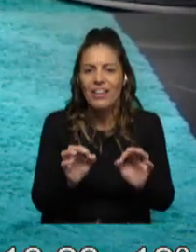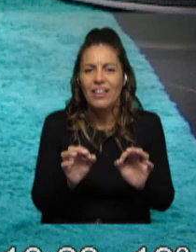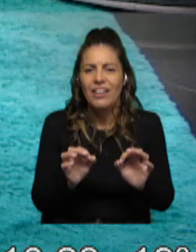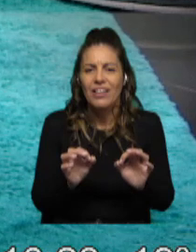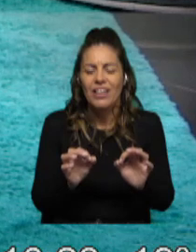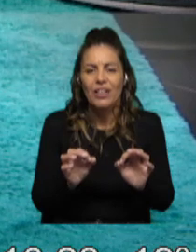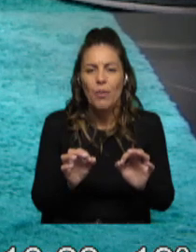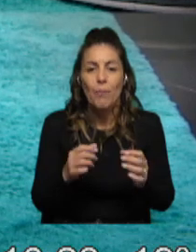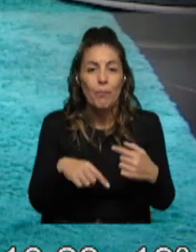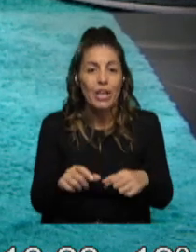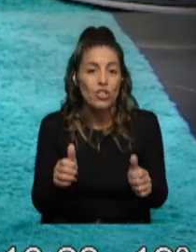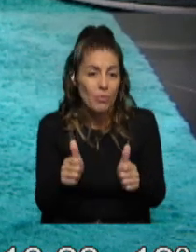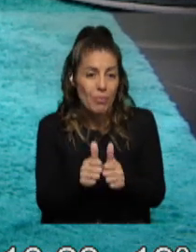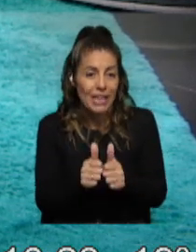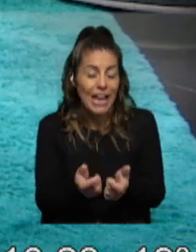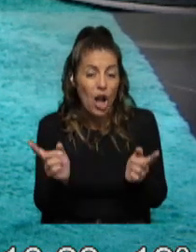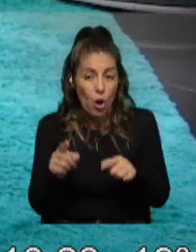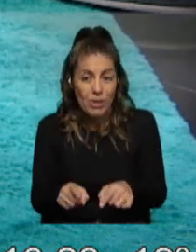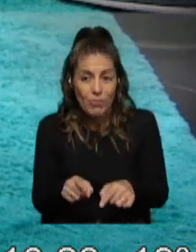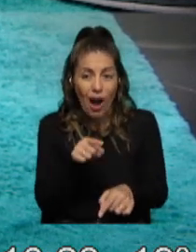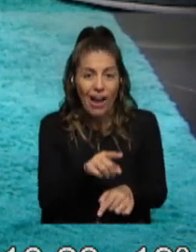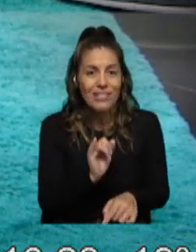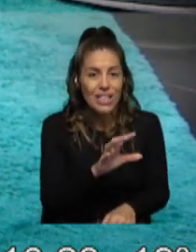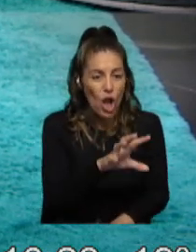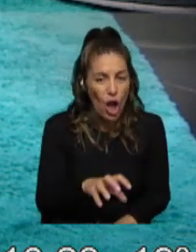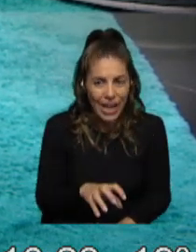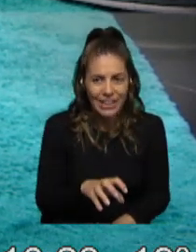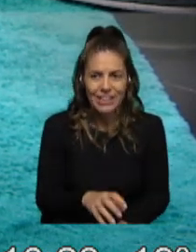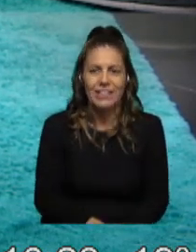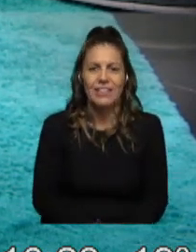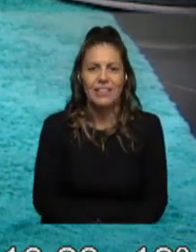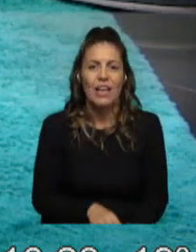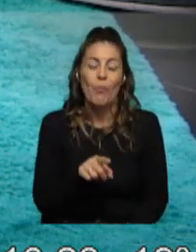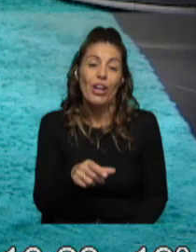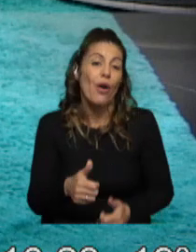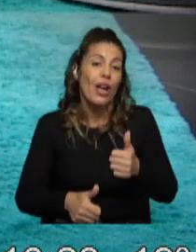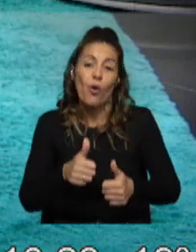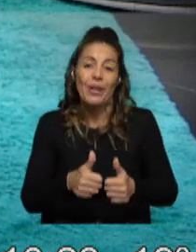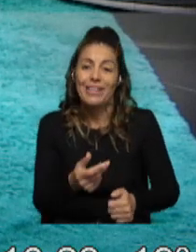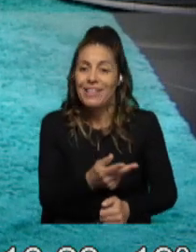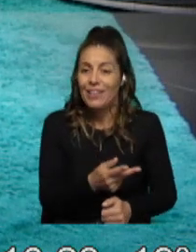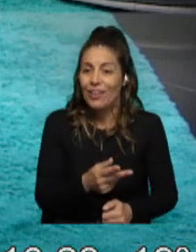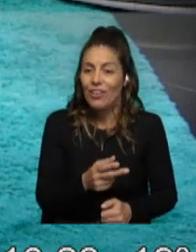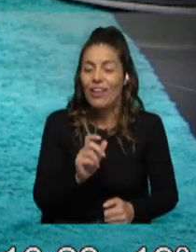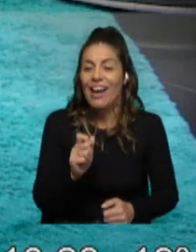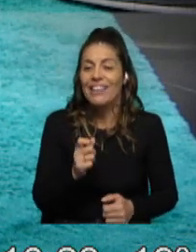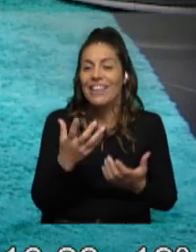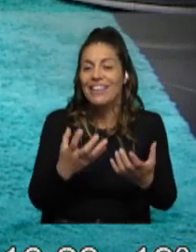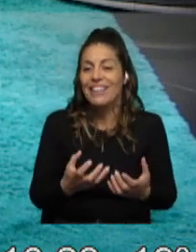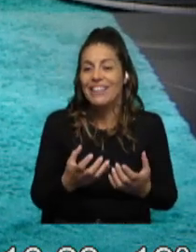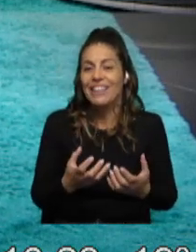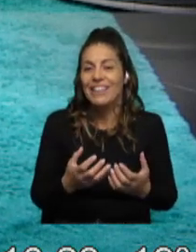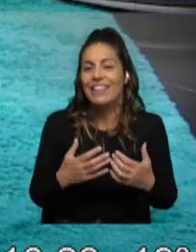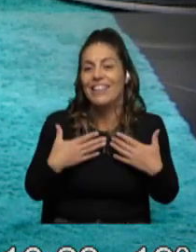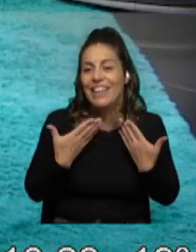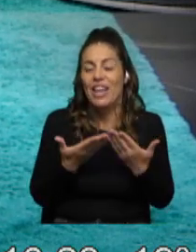pocos amigos. Pero si mi pareja le hace lo mismo, intenta arañarlo. Y bueno, ahí deben de tener una competencia entre ellos sobre a quién quiere más. ¿Existe eso? Sí, puede